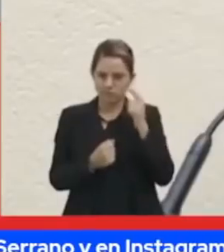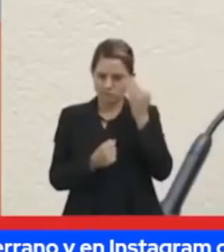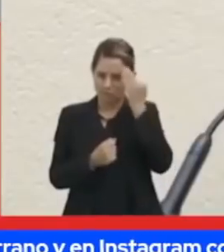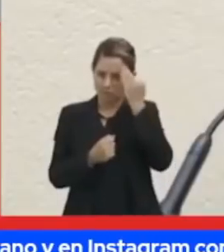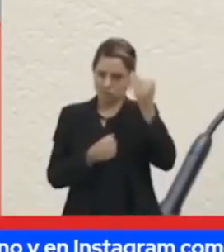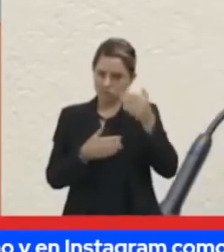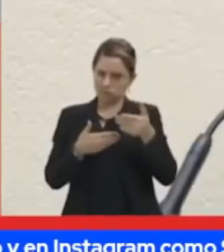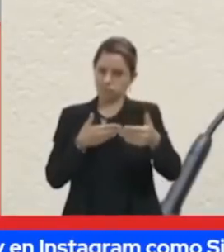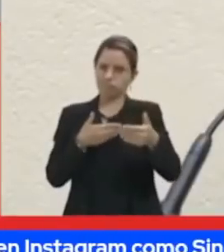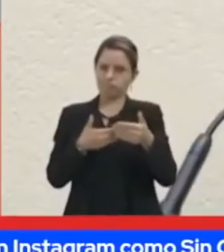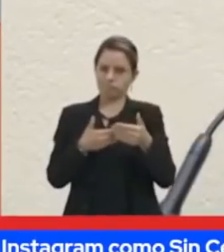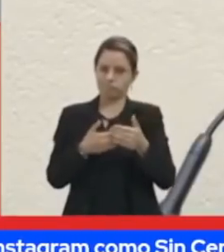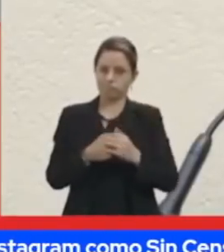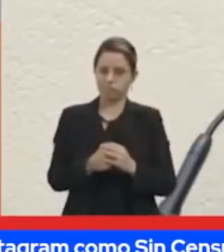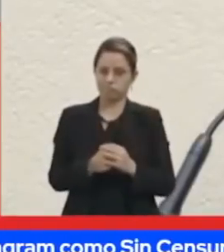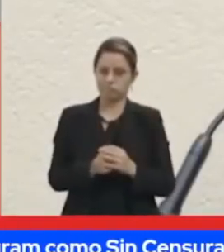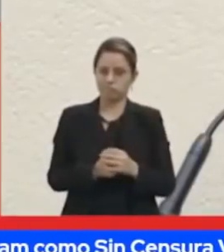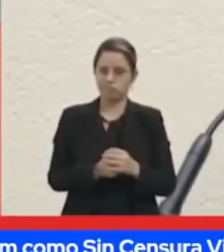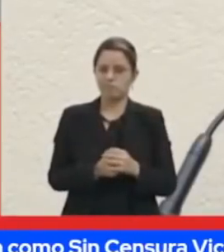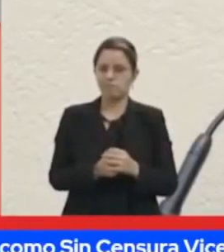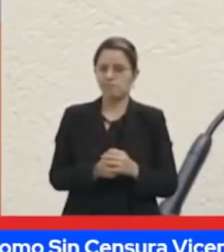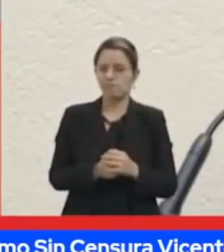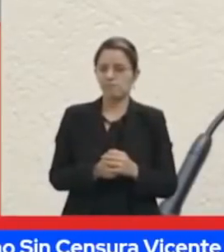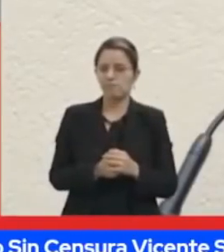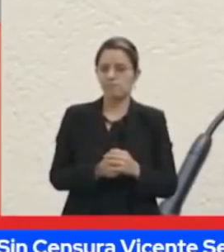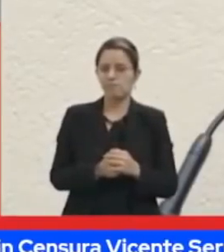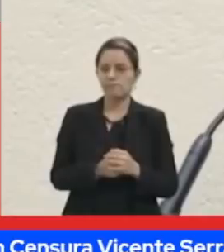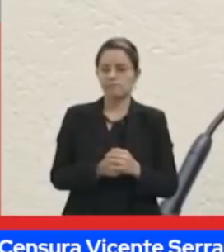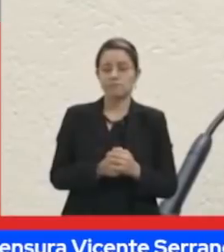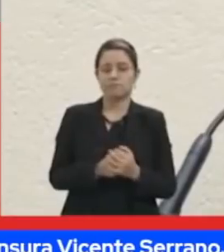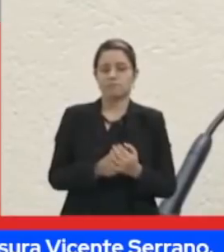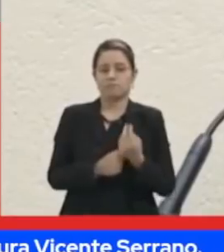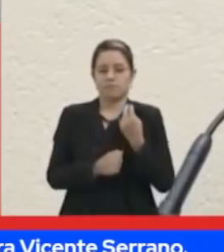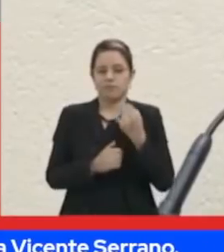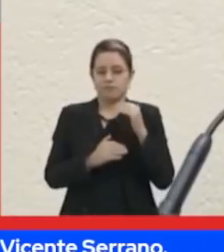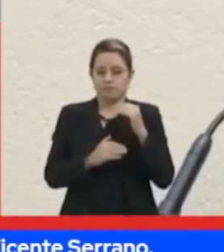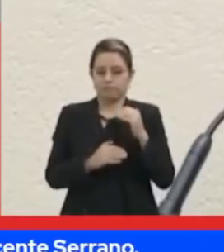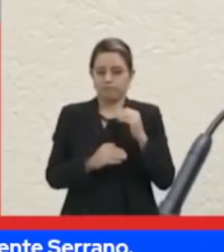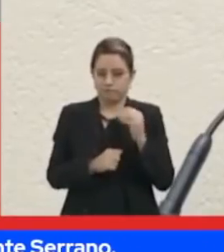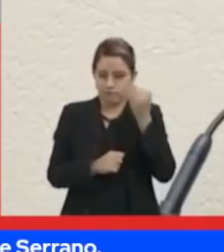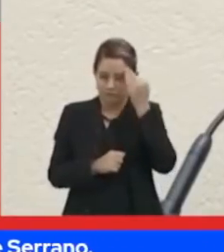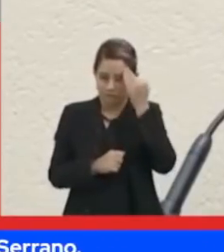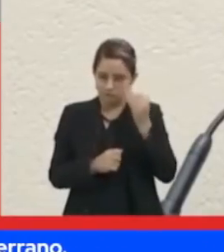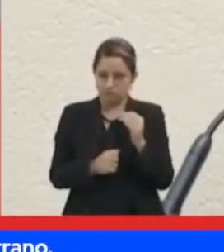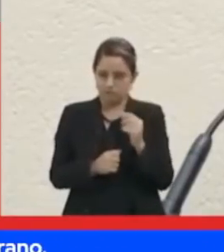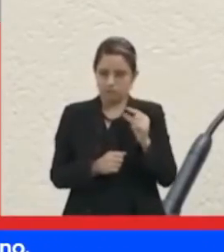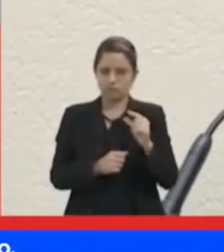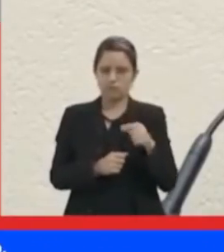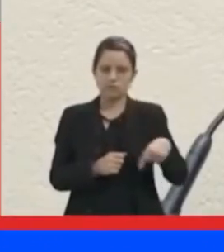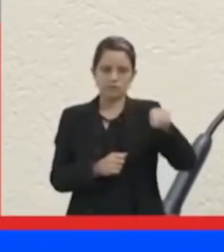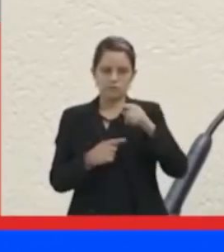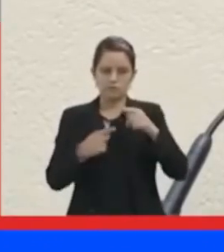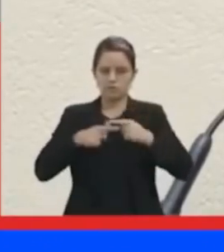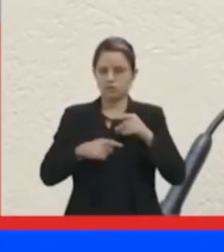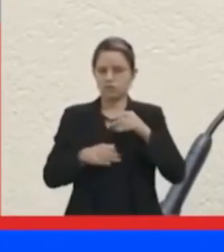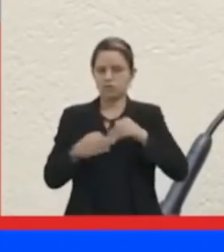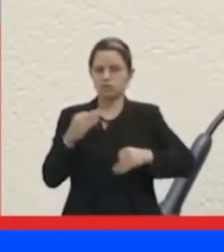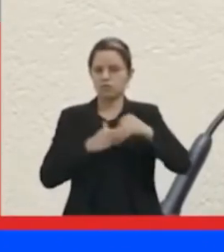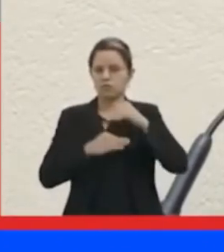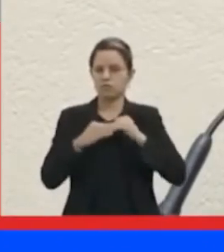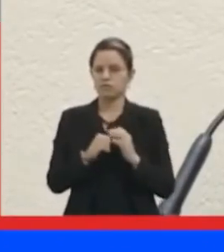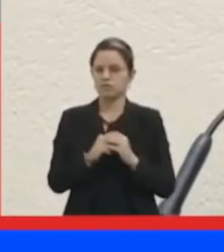tiempo se establecida para ejercicios de esta naturaleza si así lo deciden las y los ciudadanos todo este puesto